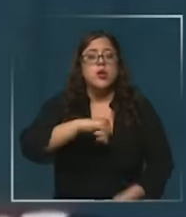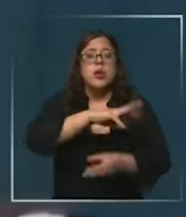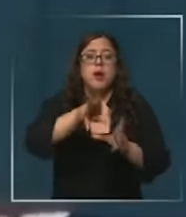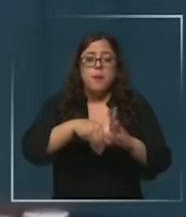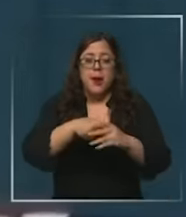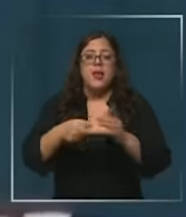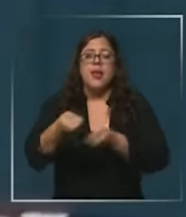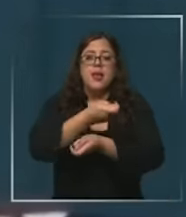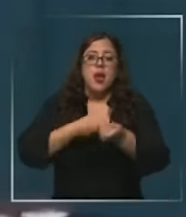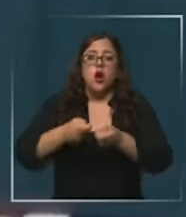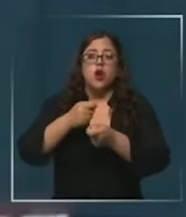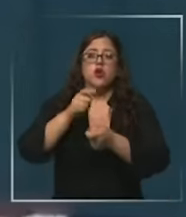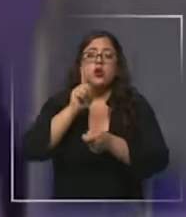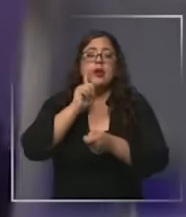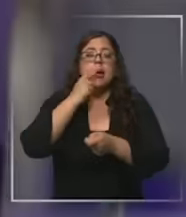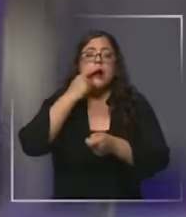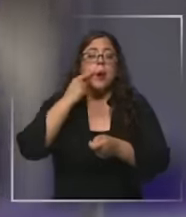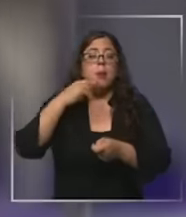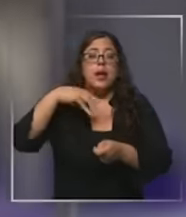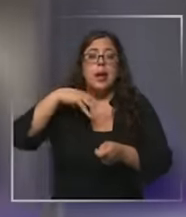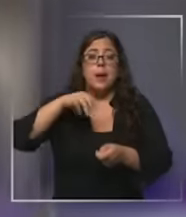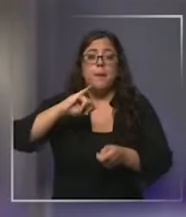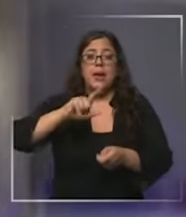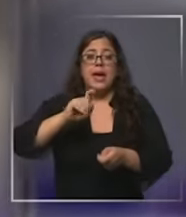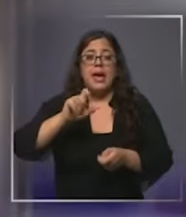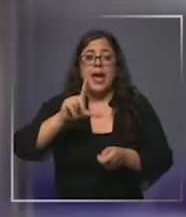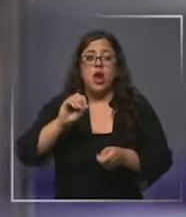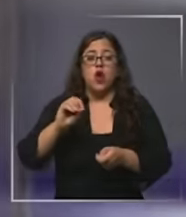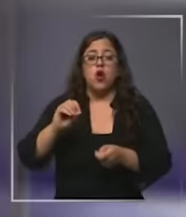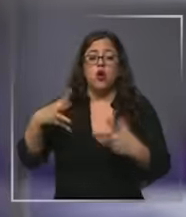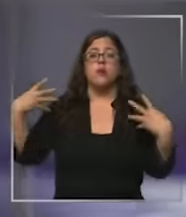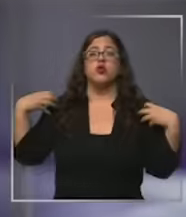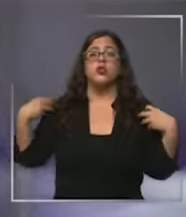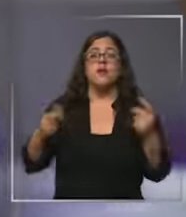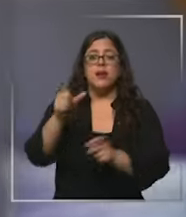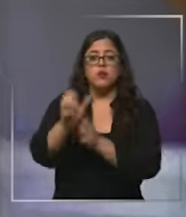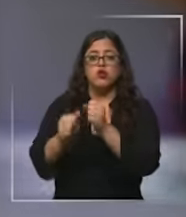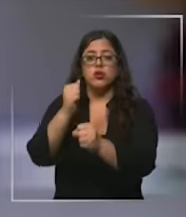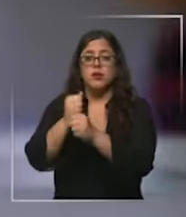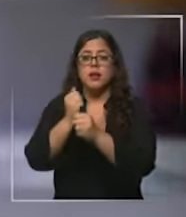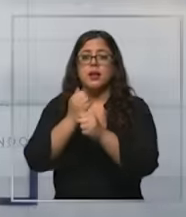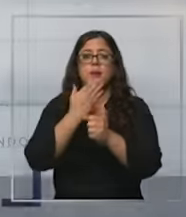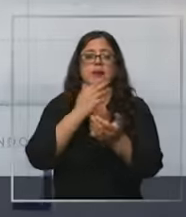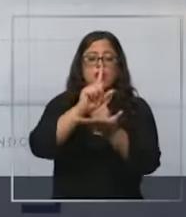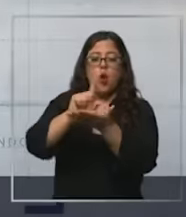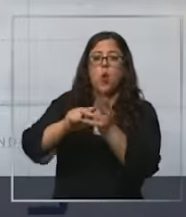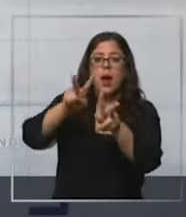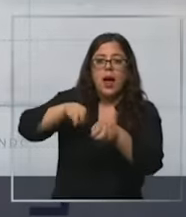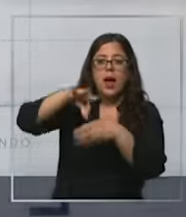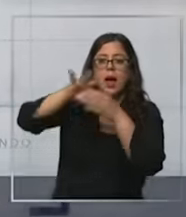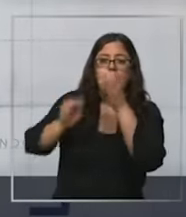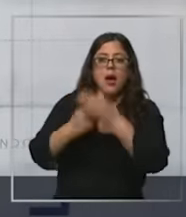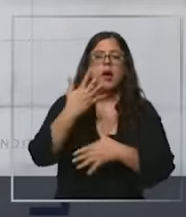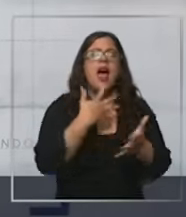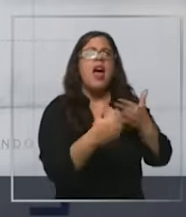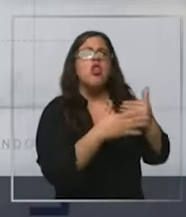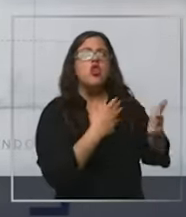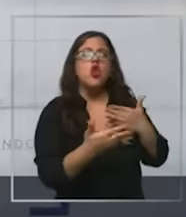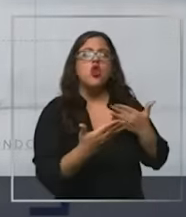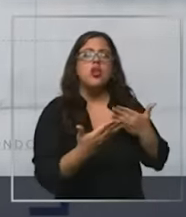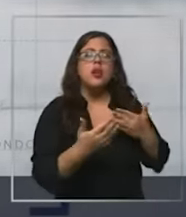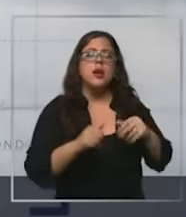el hombre clave, Miguelo, su mano derecha, a cargo de los trabajadores y de las áreas de cultivo. ¿Dónde anda? En la